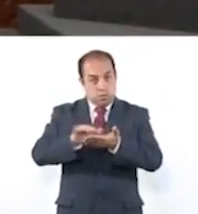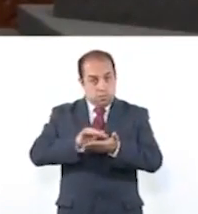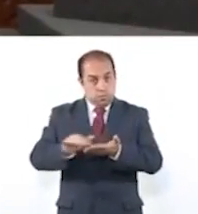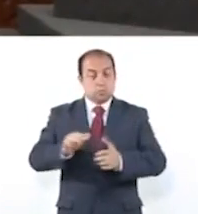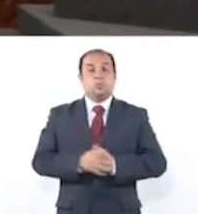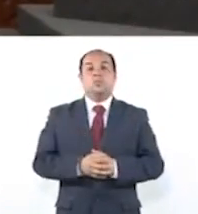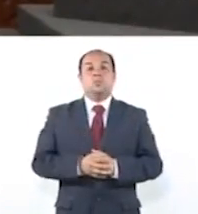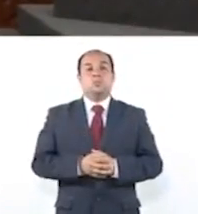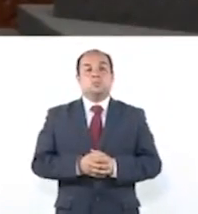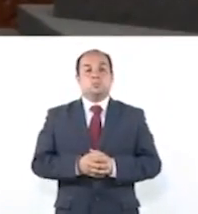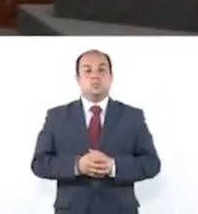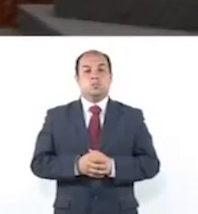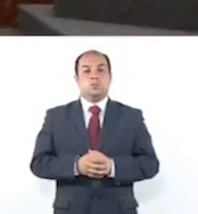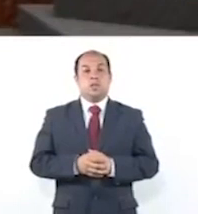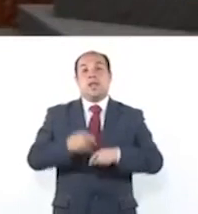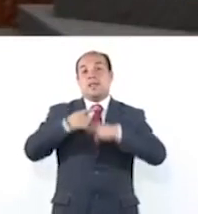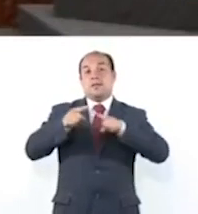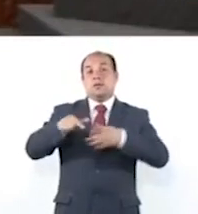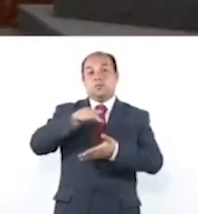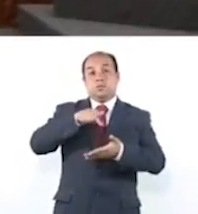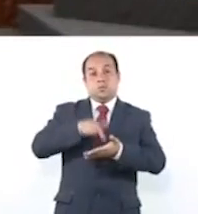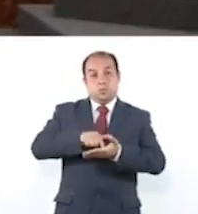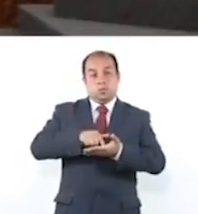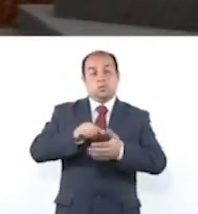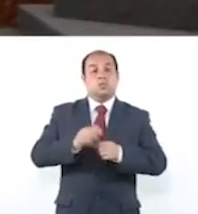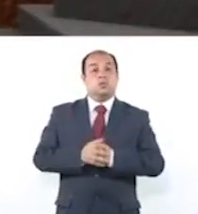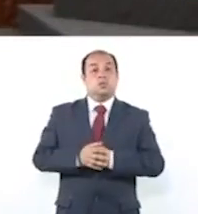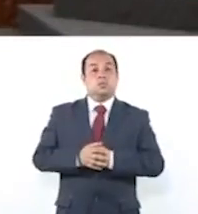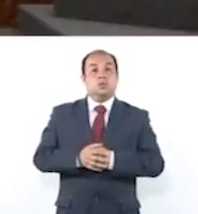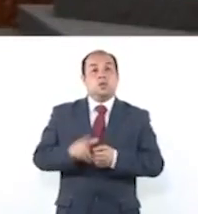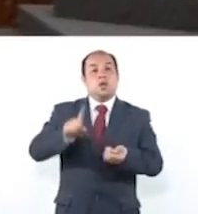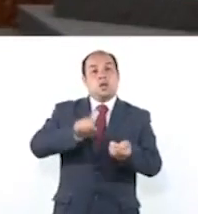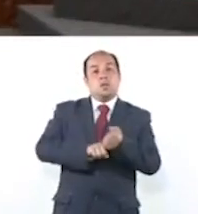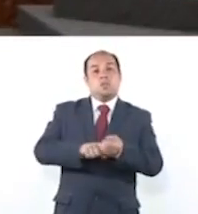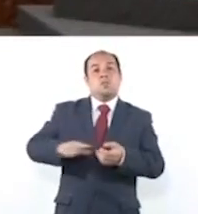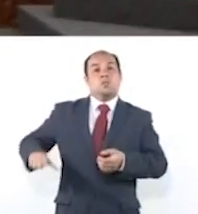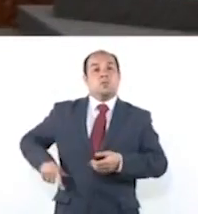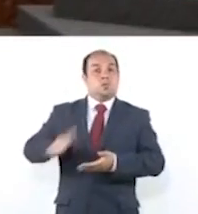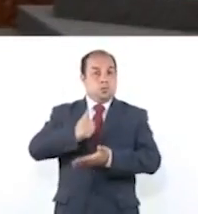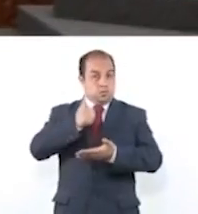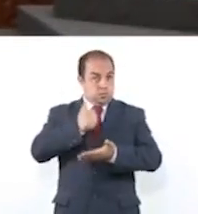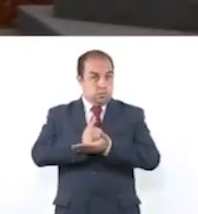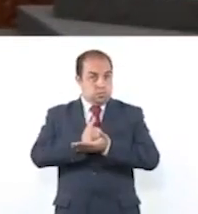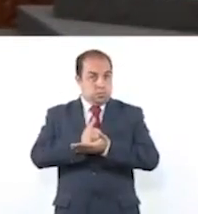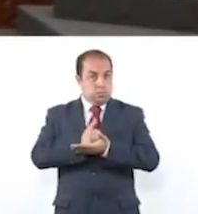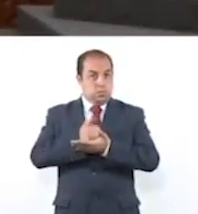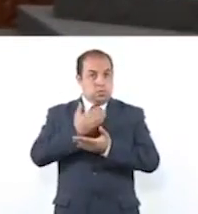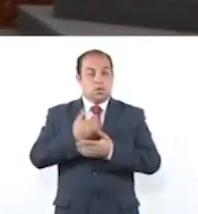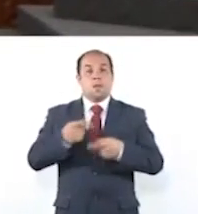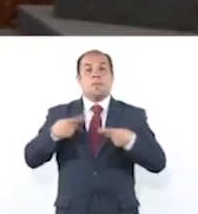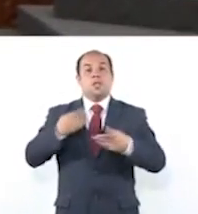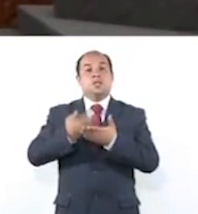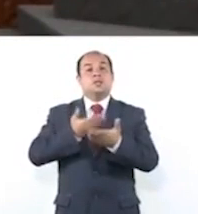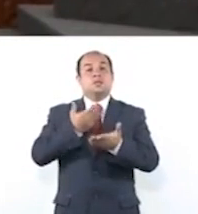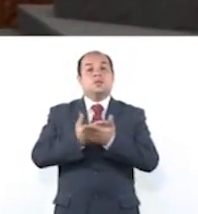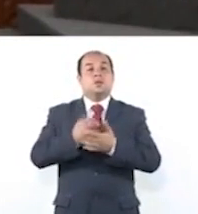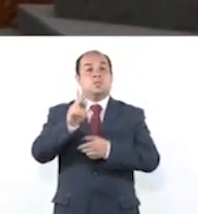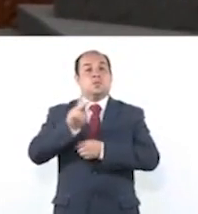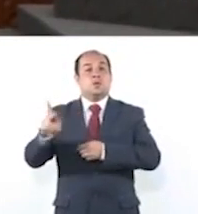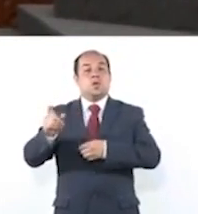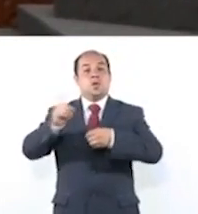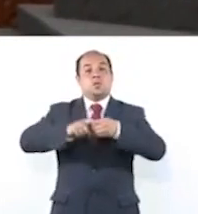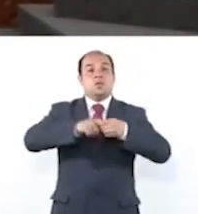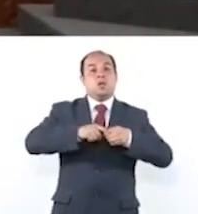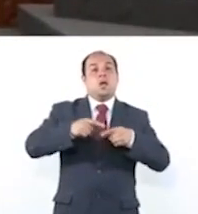Desde los distintos lugares del propio gobierno de la ciudad, los servidores públicos incorporados a clubes